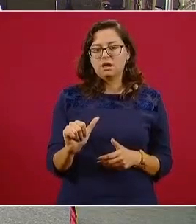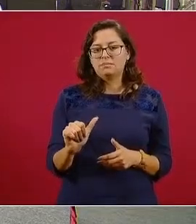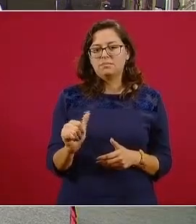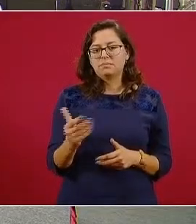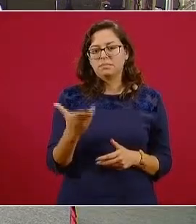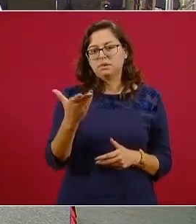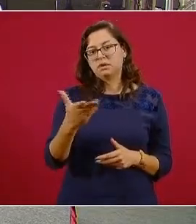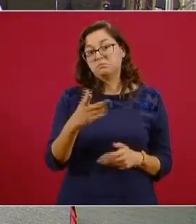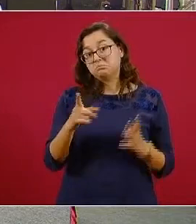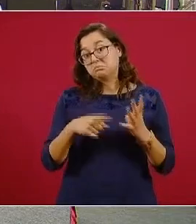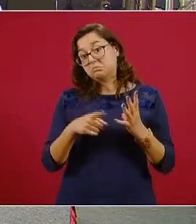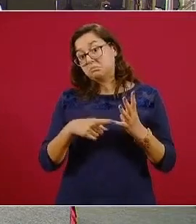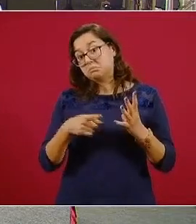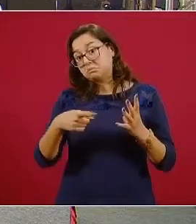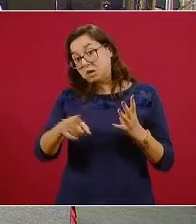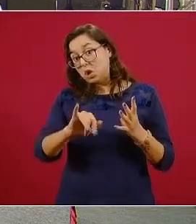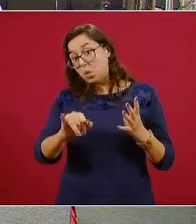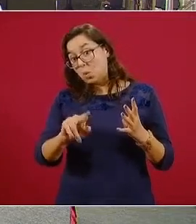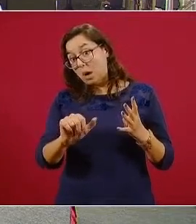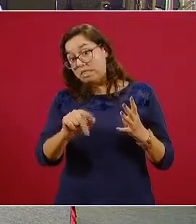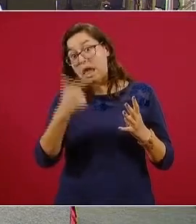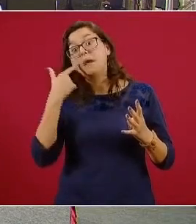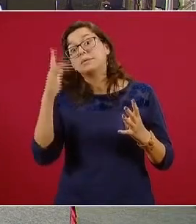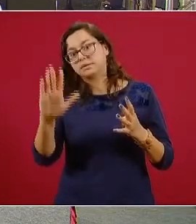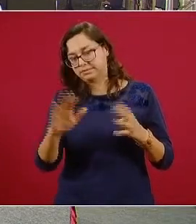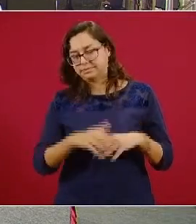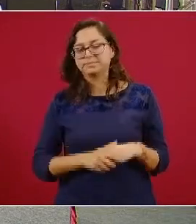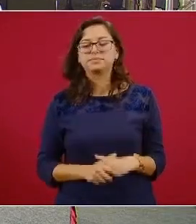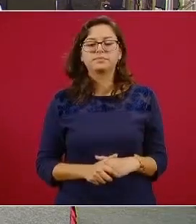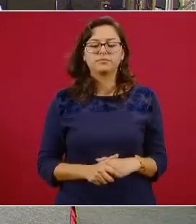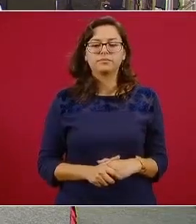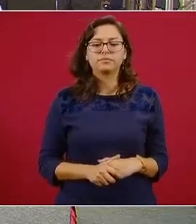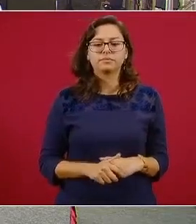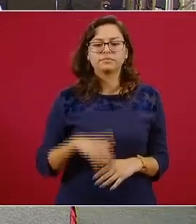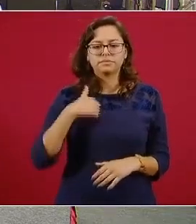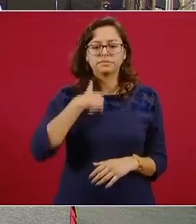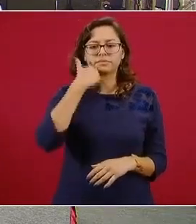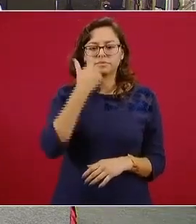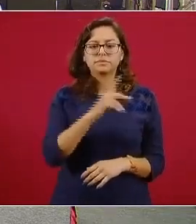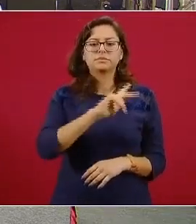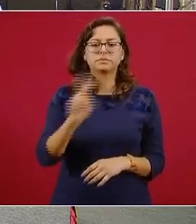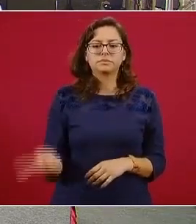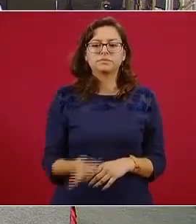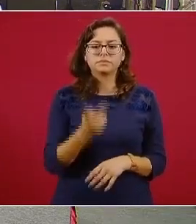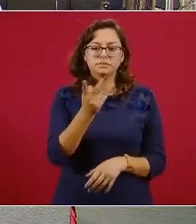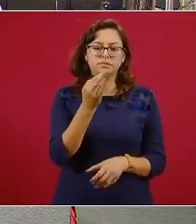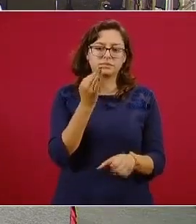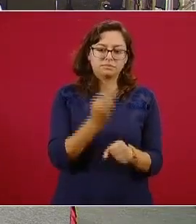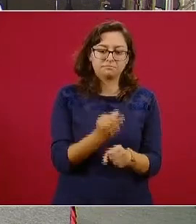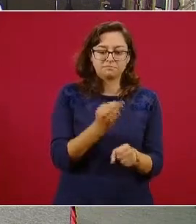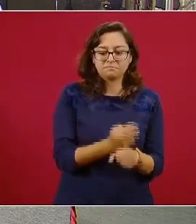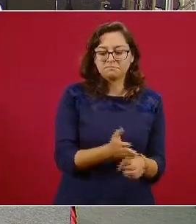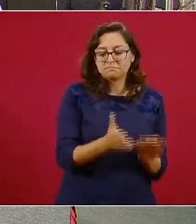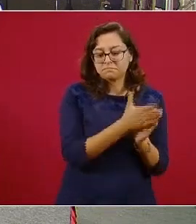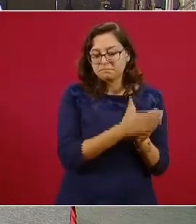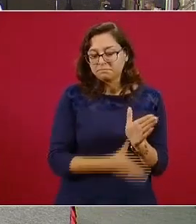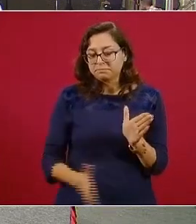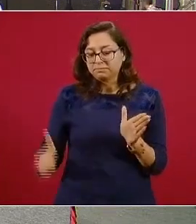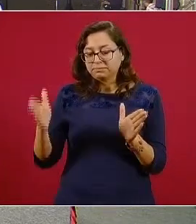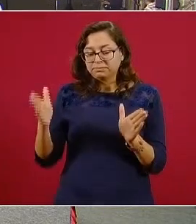Gracias, buenas tardes, buenas noches, Daniela Pastrana, de pie de página. Les quiero preguntar a estos tiempos de los